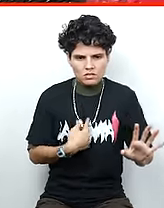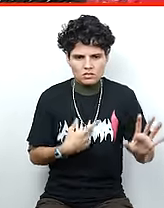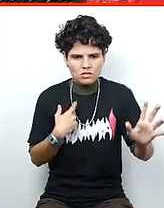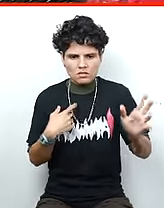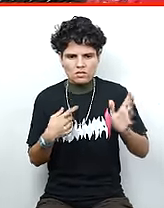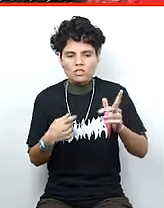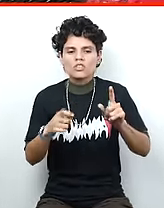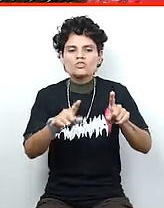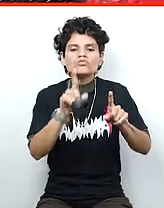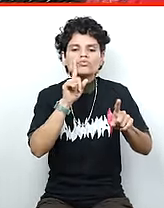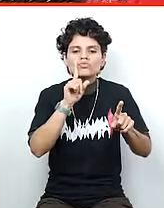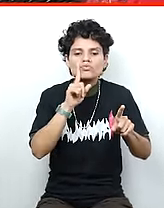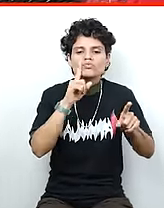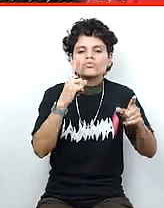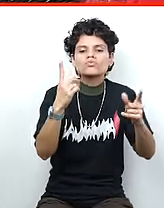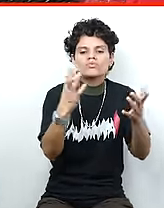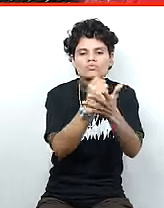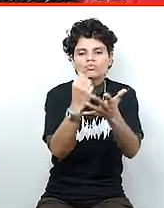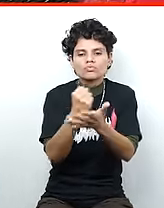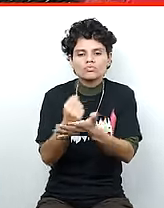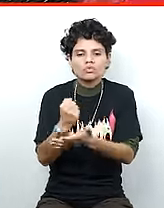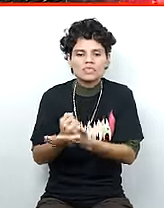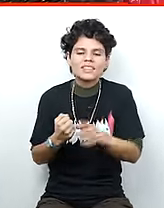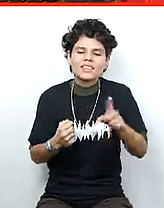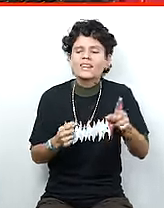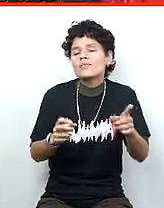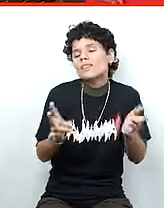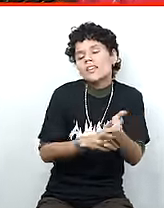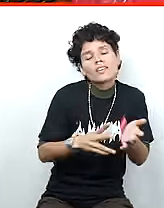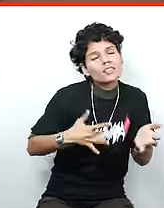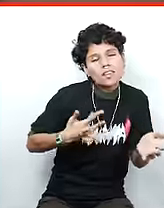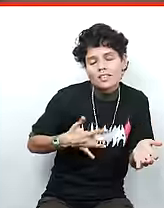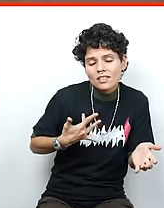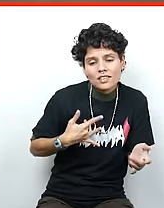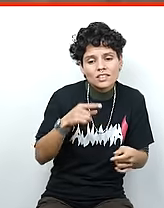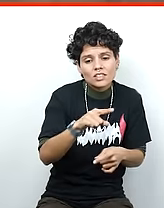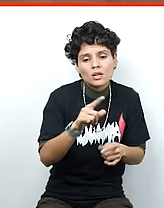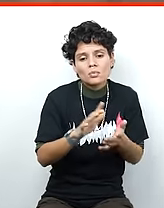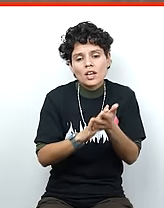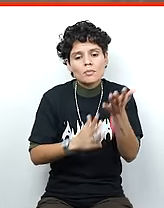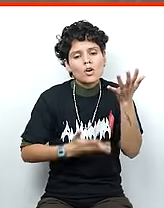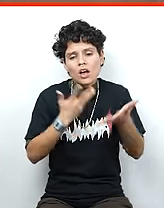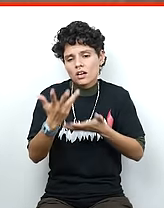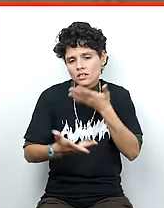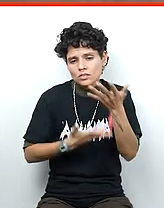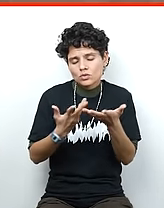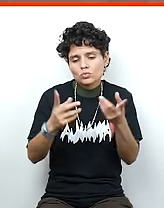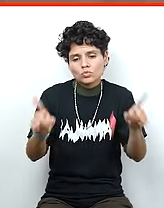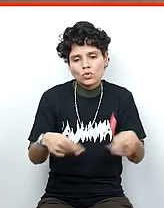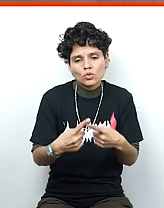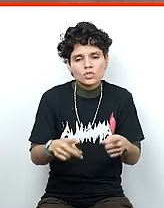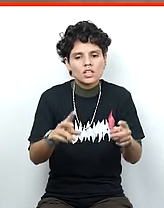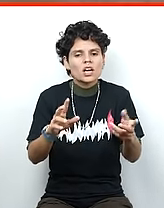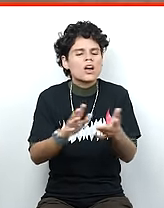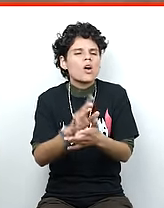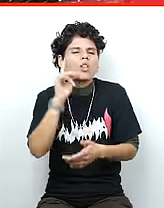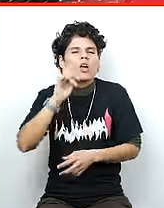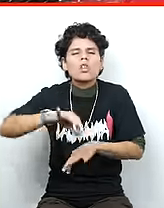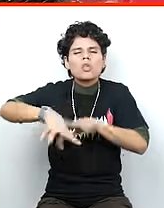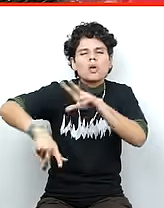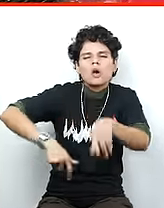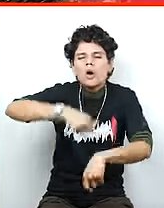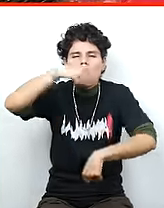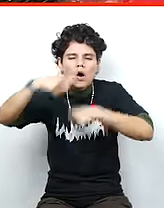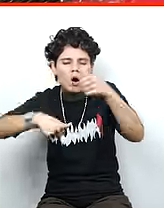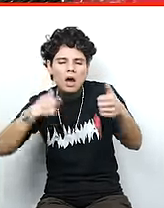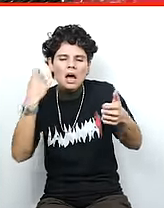No, me encantaría. ¿Has tenido todo esto? Te digo, lo más lamentable de todo esto es que, por ejemplo, si yo me pongo a hacer música, quizás, no sé, que no hable de maleanteo, no